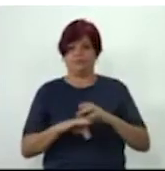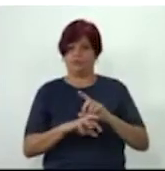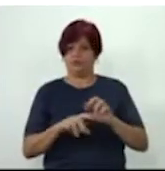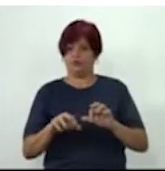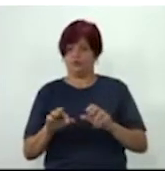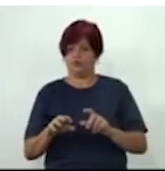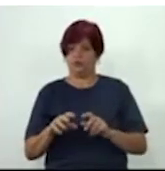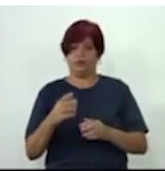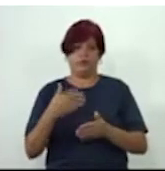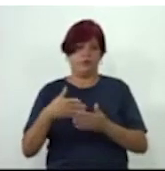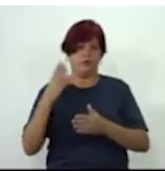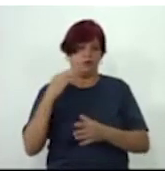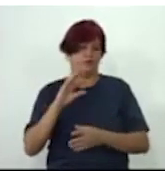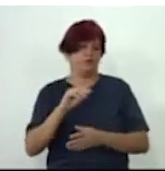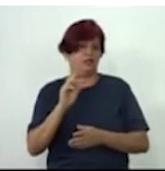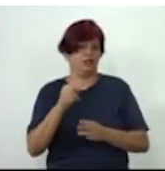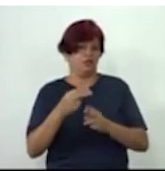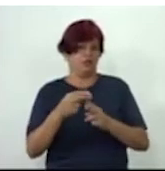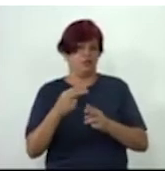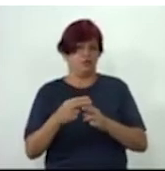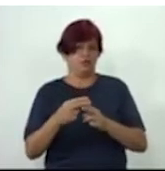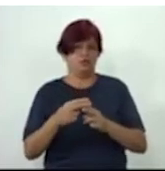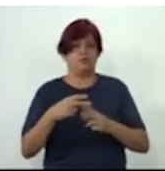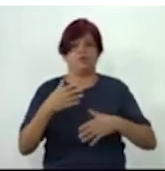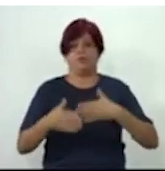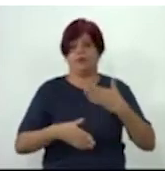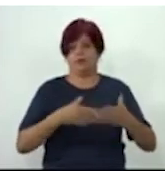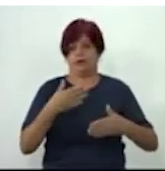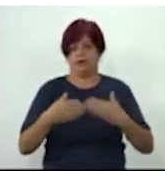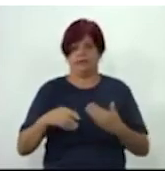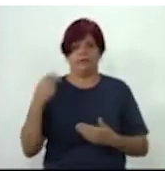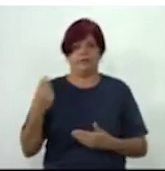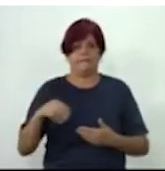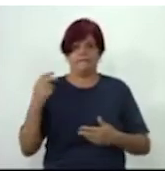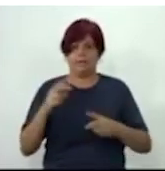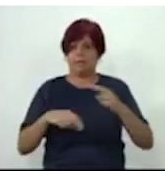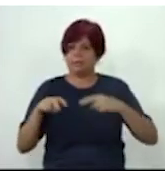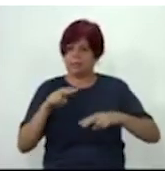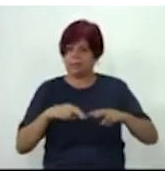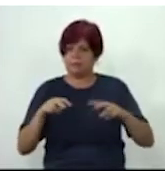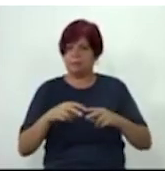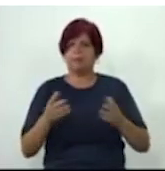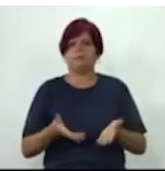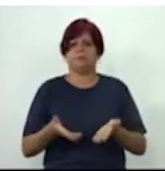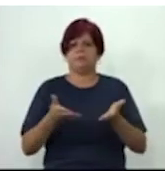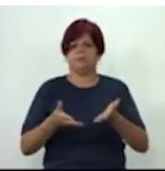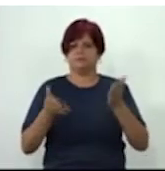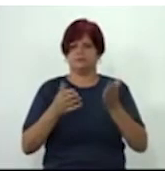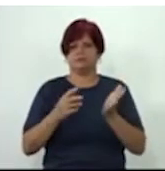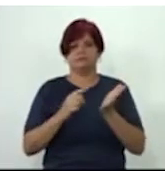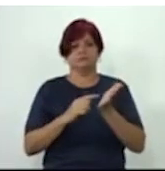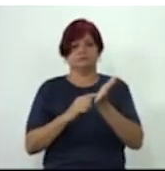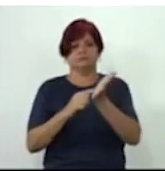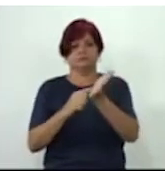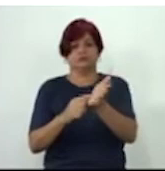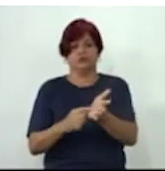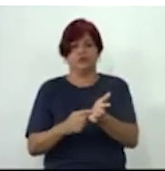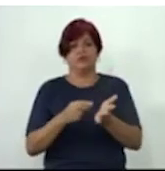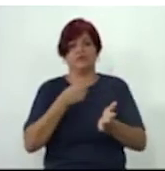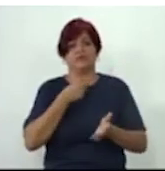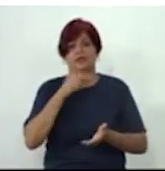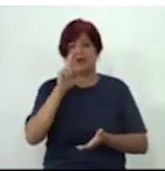los mencionaba, las actividades prácticas o experimentos que se van a desarrollar, la sugerencia de la